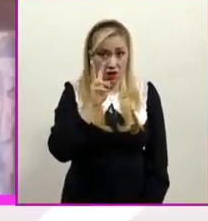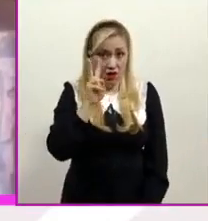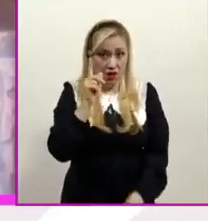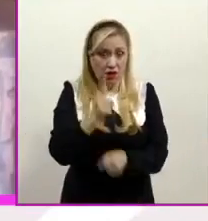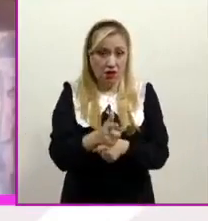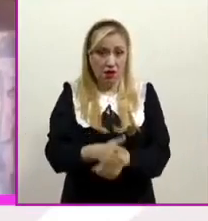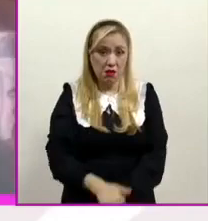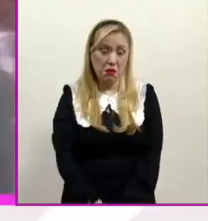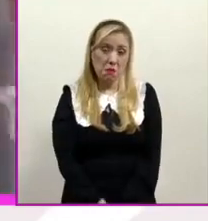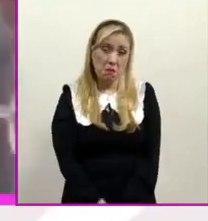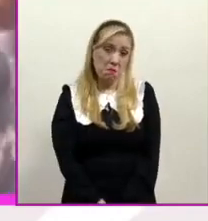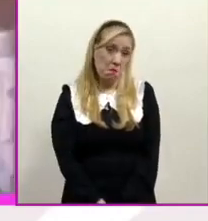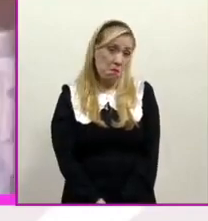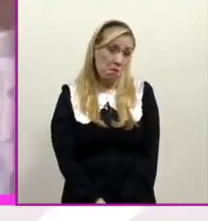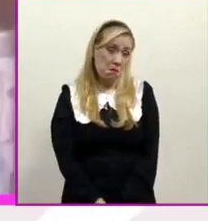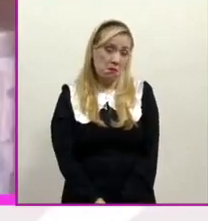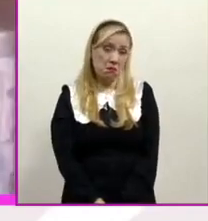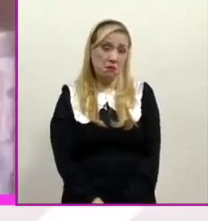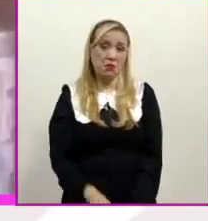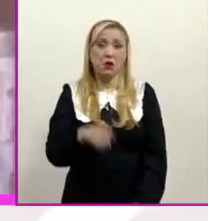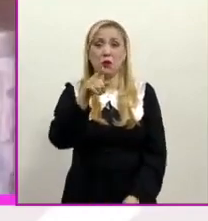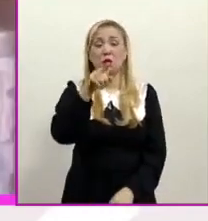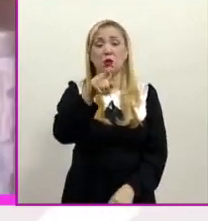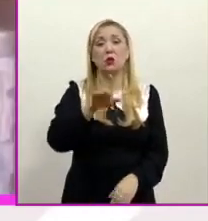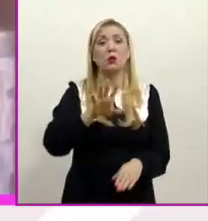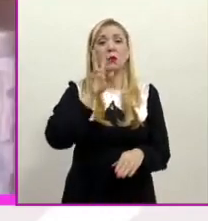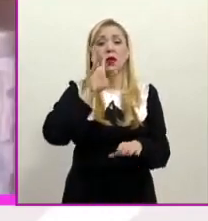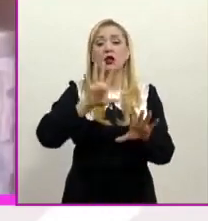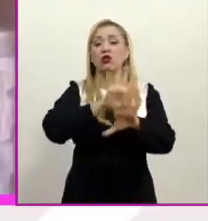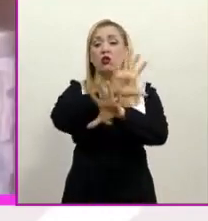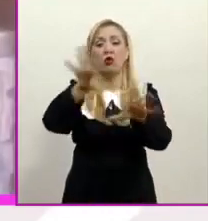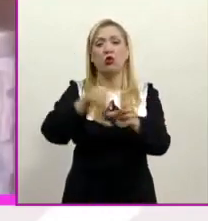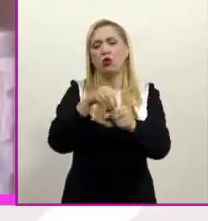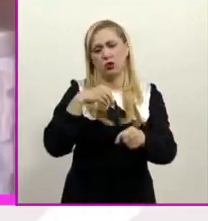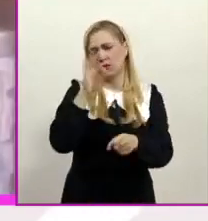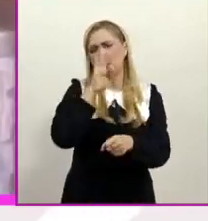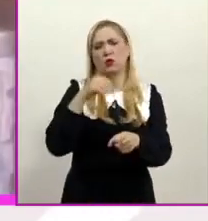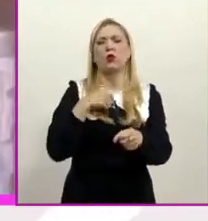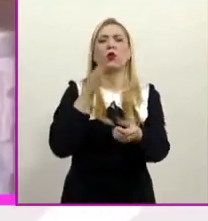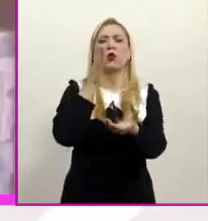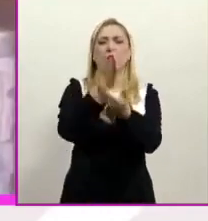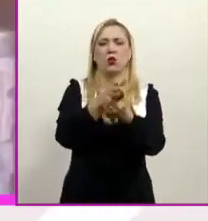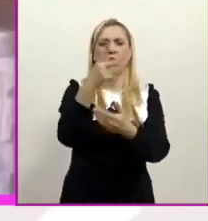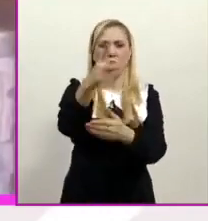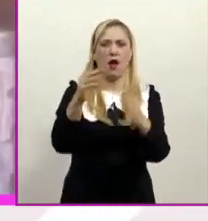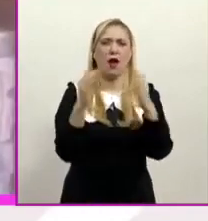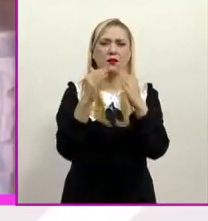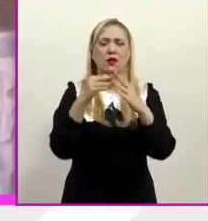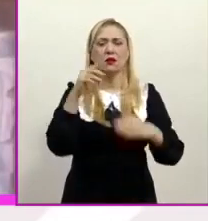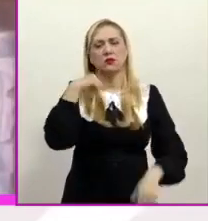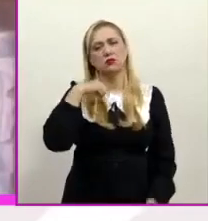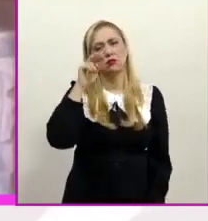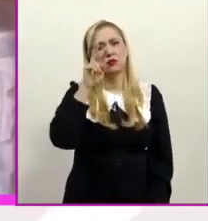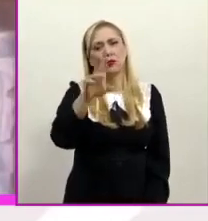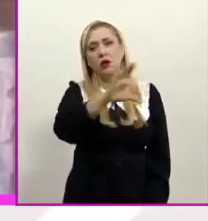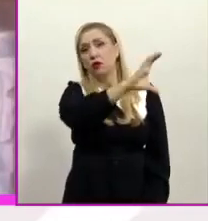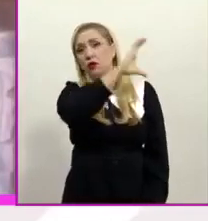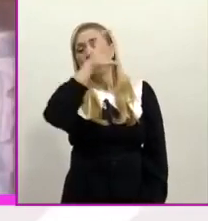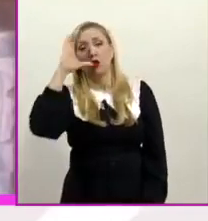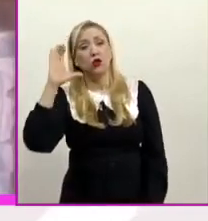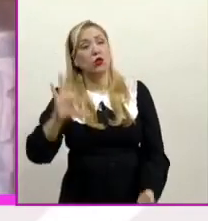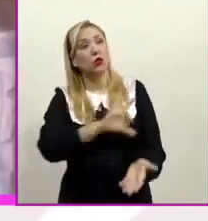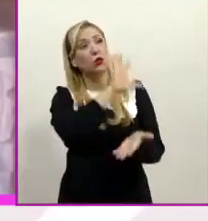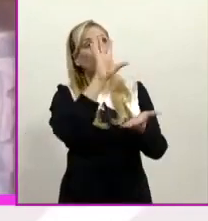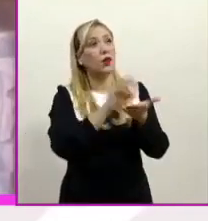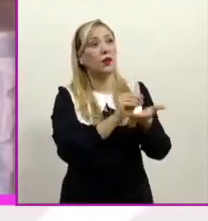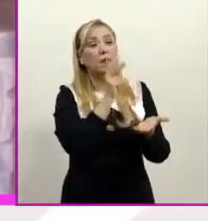Porque el asunto es que todo lo que enmarcas importa. Si yo voy a tu casa y veo que tienes enmarcada la foto de la boda de tus